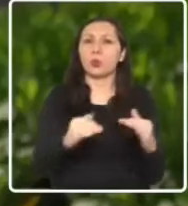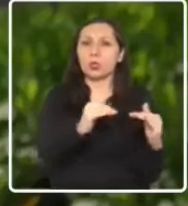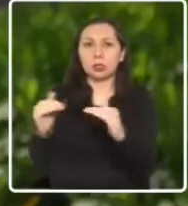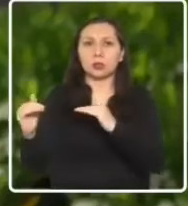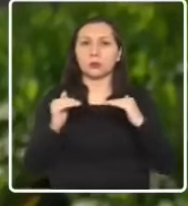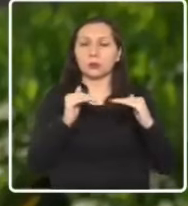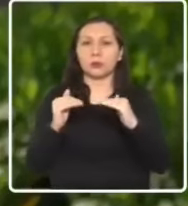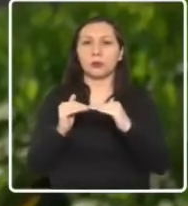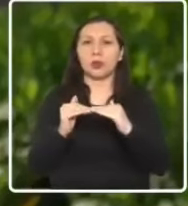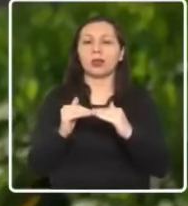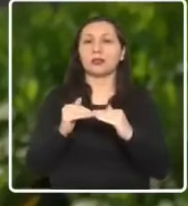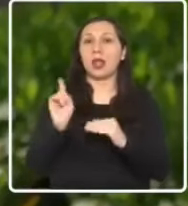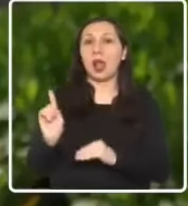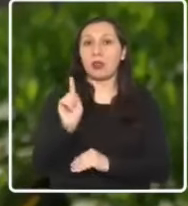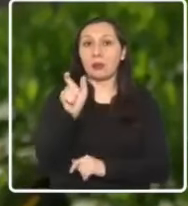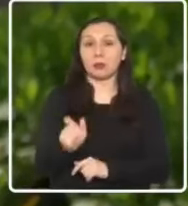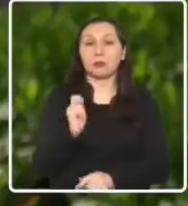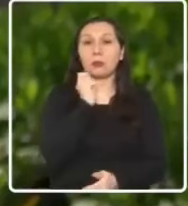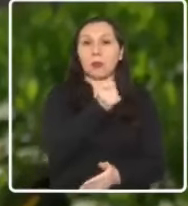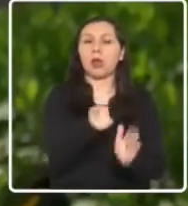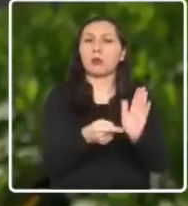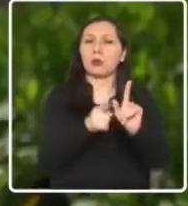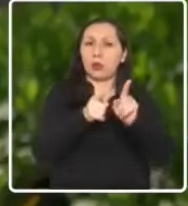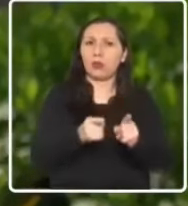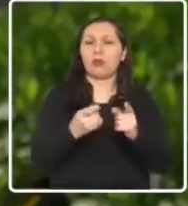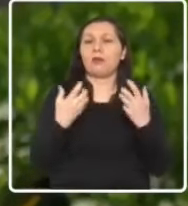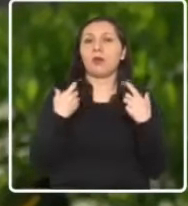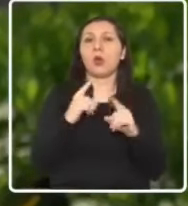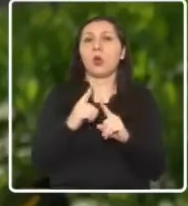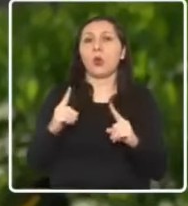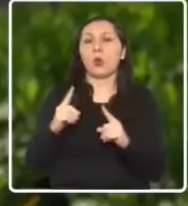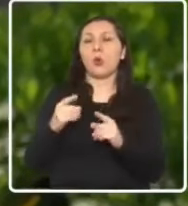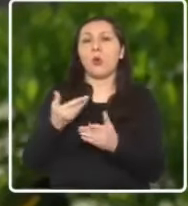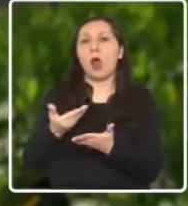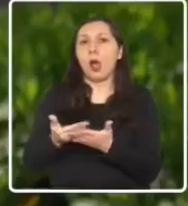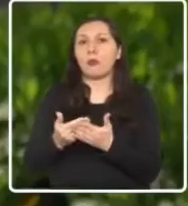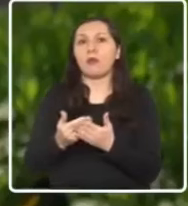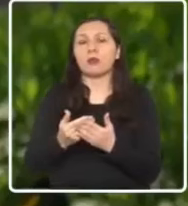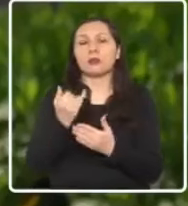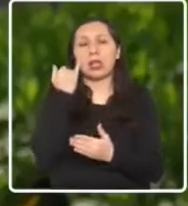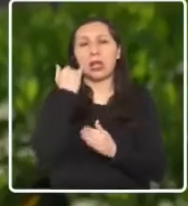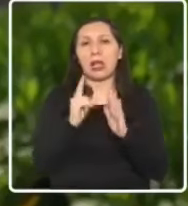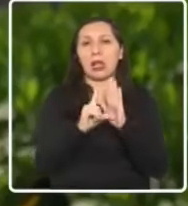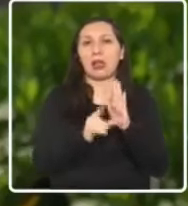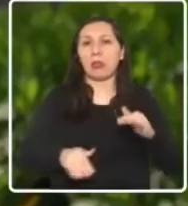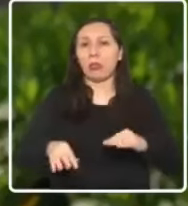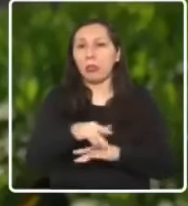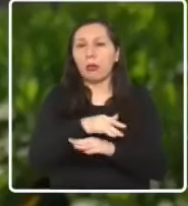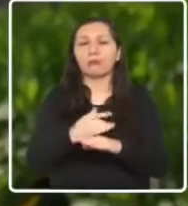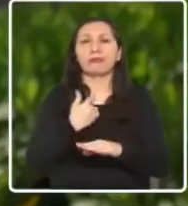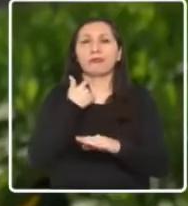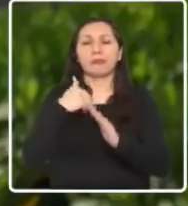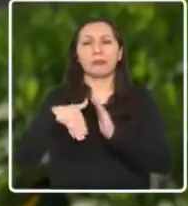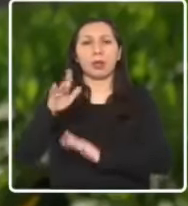equitativo, donde cada contribuyente pague los impuestos que corresponda, sin que se obtengan ventajas ilícitas que perjudican a la mayoría de